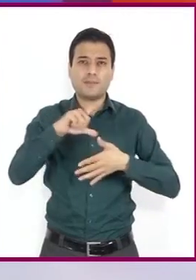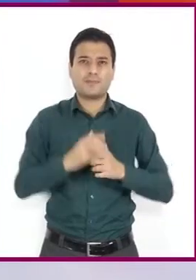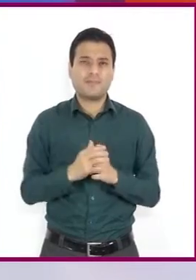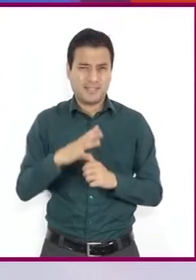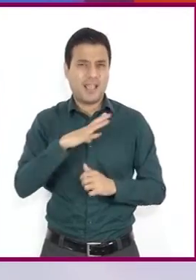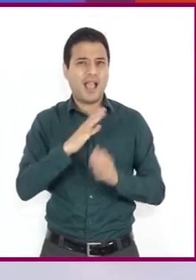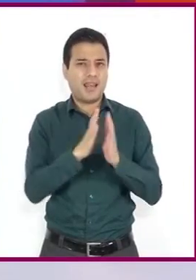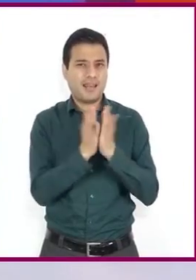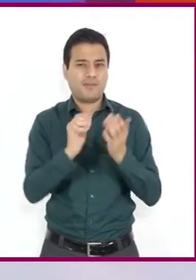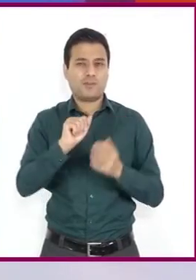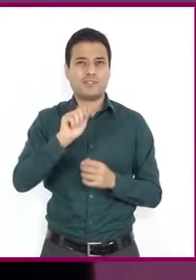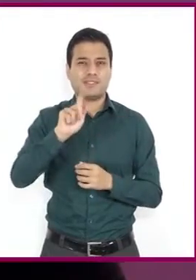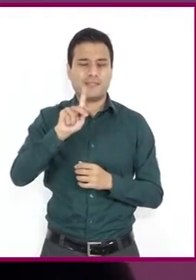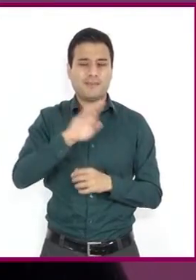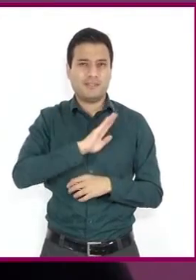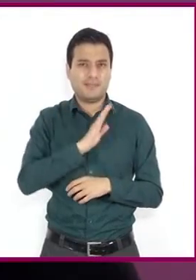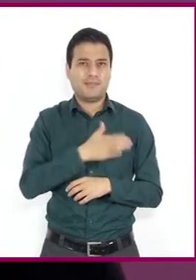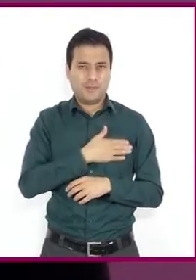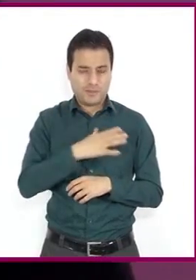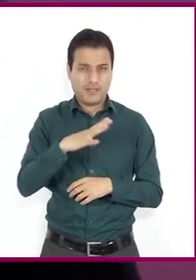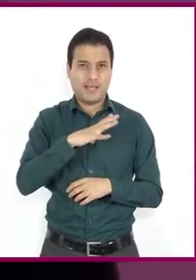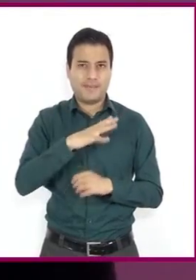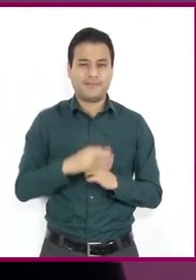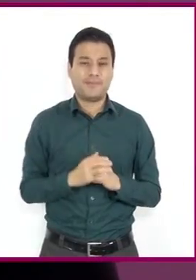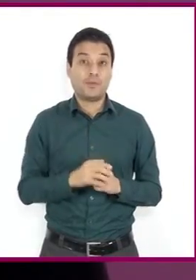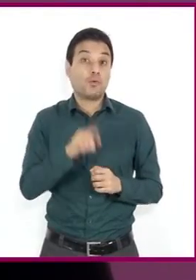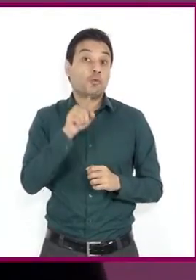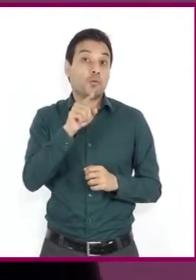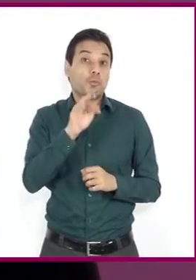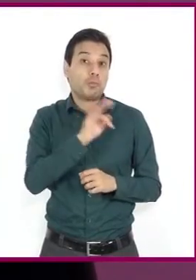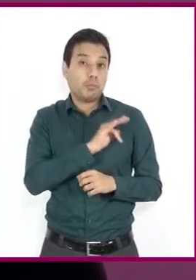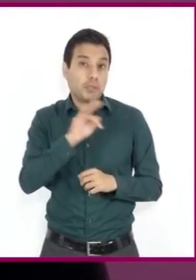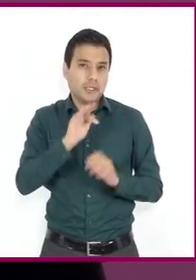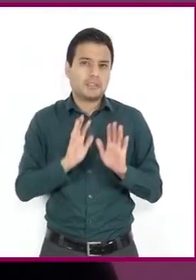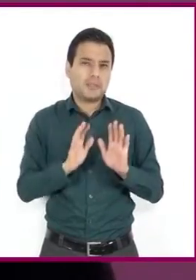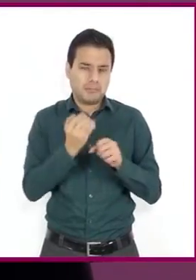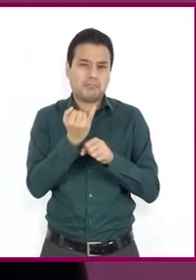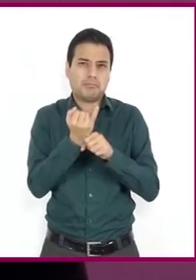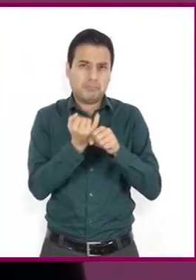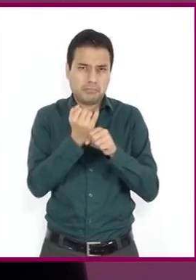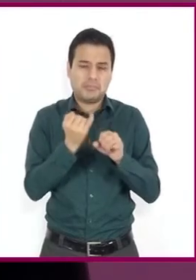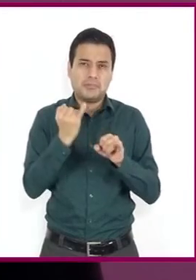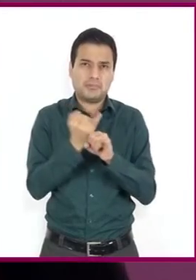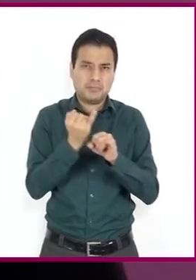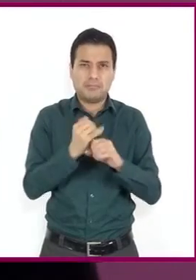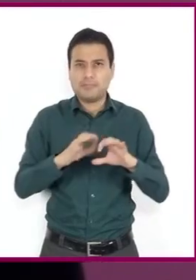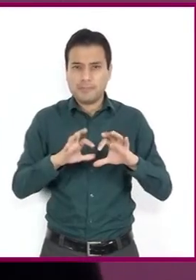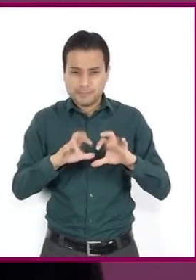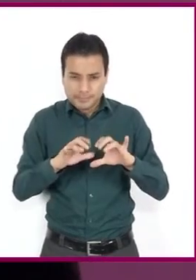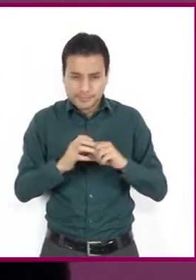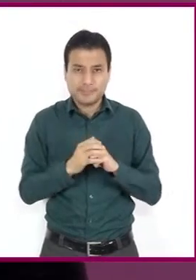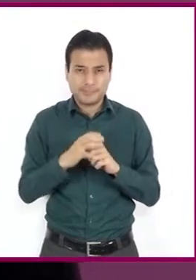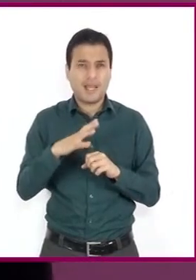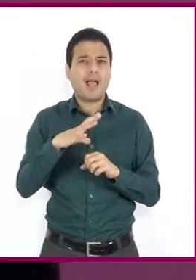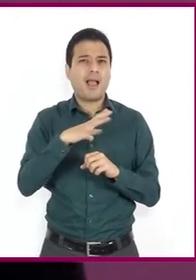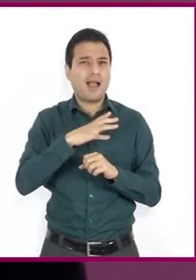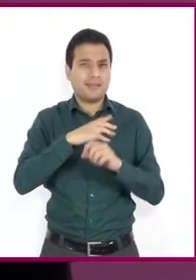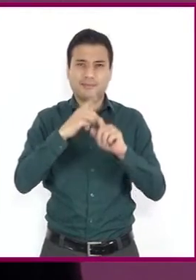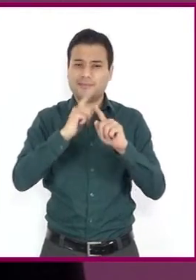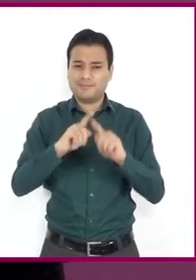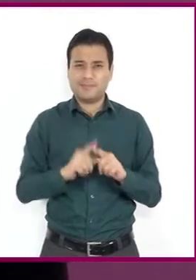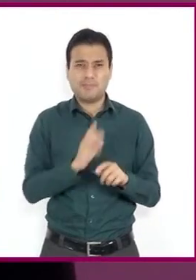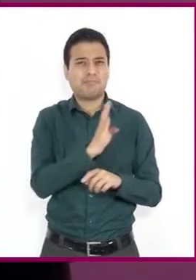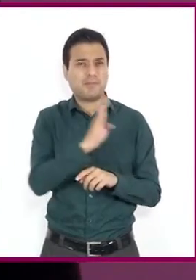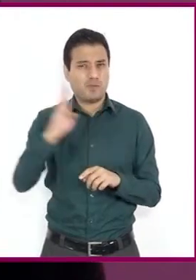de texto de lengua materna. Si tienen la posibilidad, pueden buscar páginas en internet donde puedan encontrar